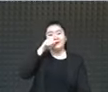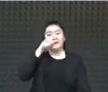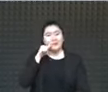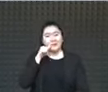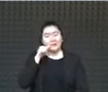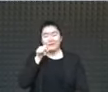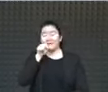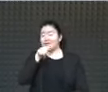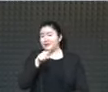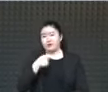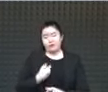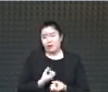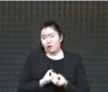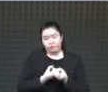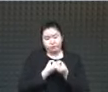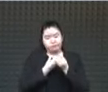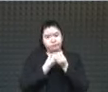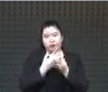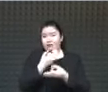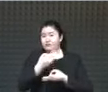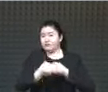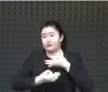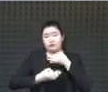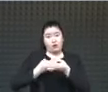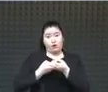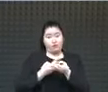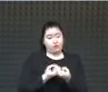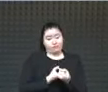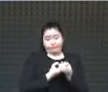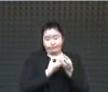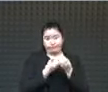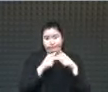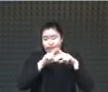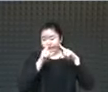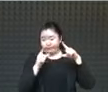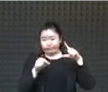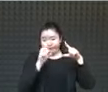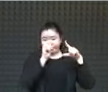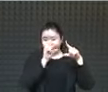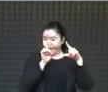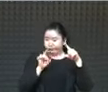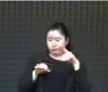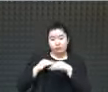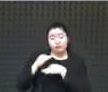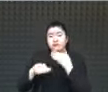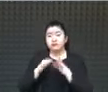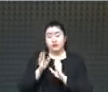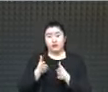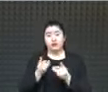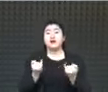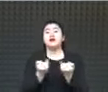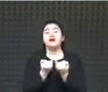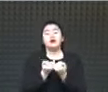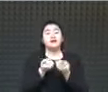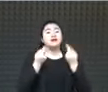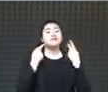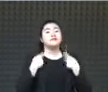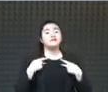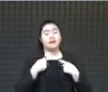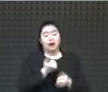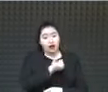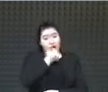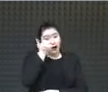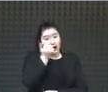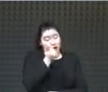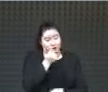todos los estudiantes de educación media superior universal, y también para estudiantes de menores recursos económicos en el caso